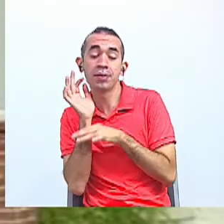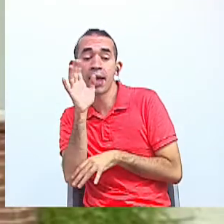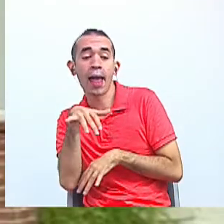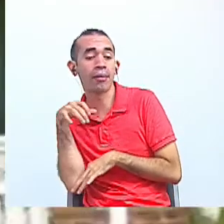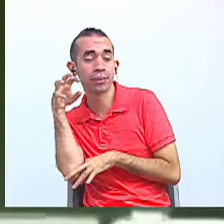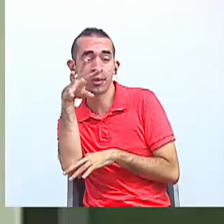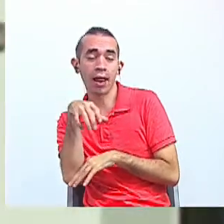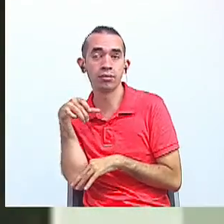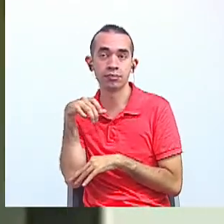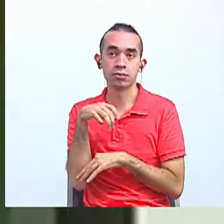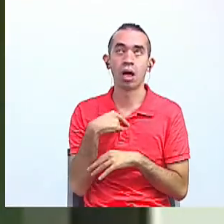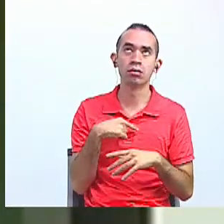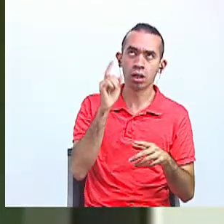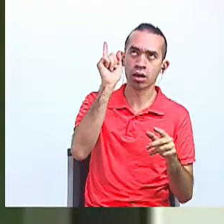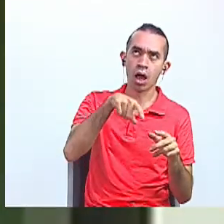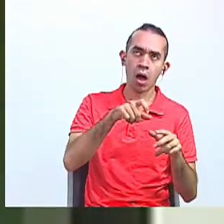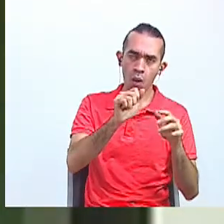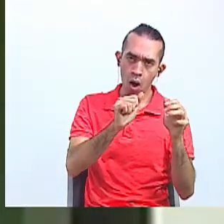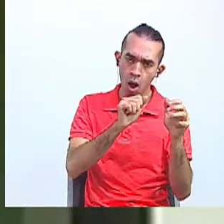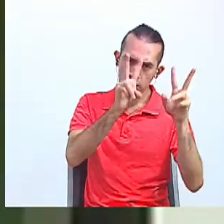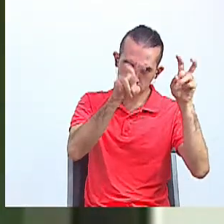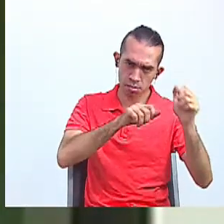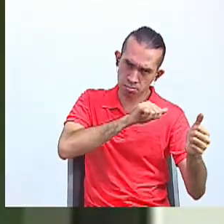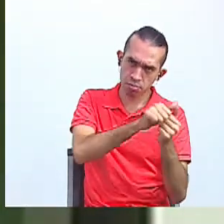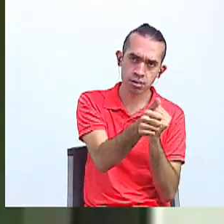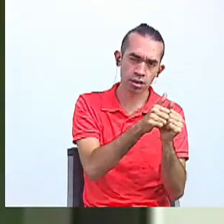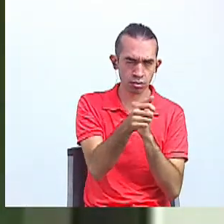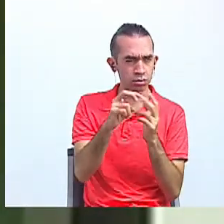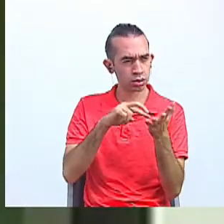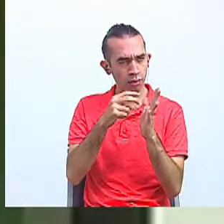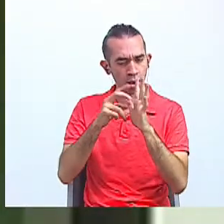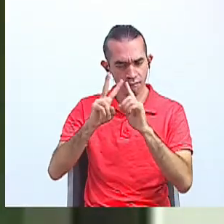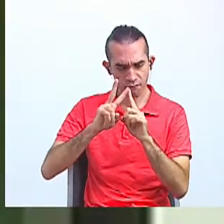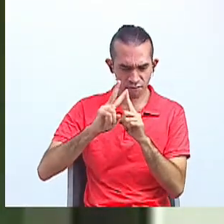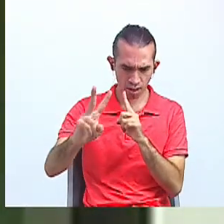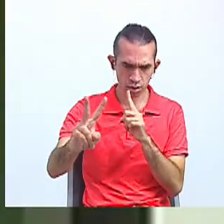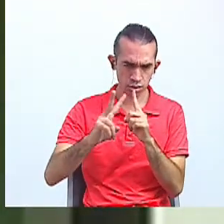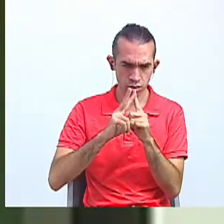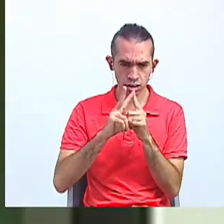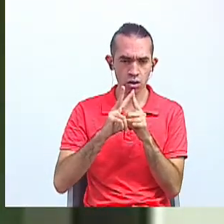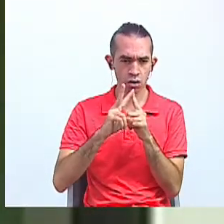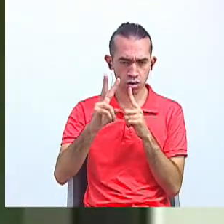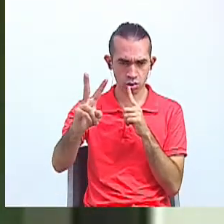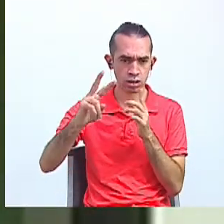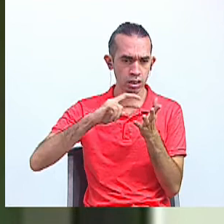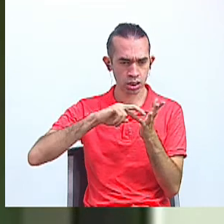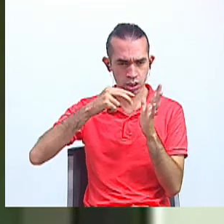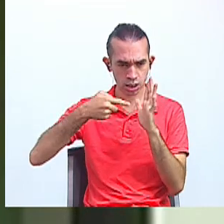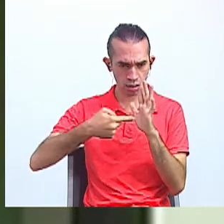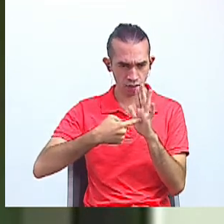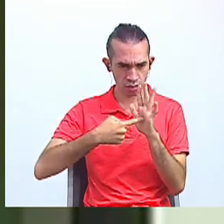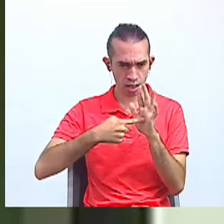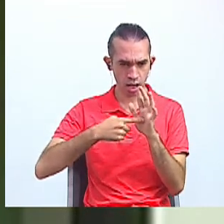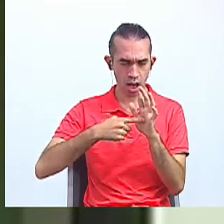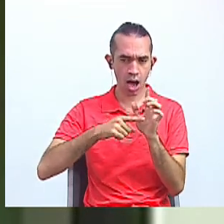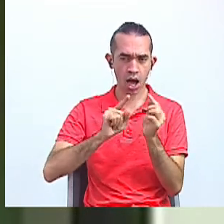Tengo que pasar ese examen. A ver, un vector es un segmento de recta contado